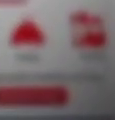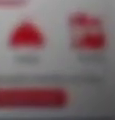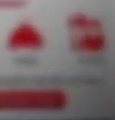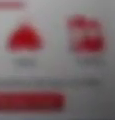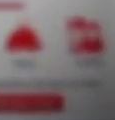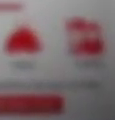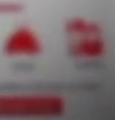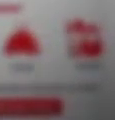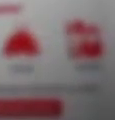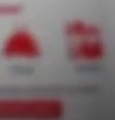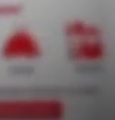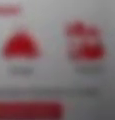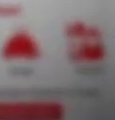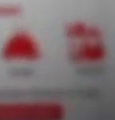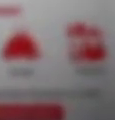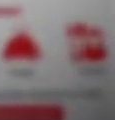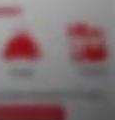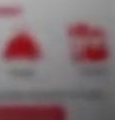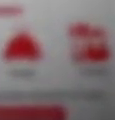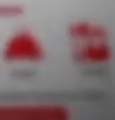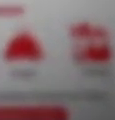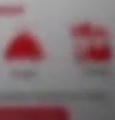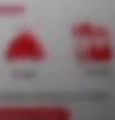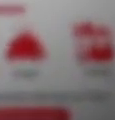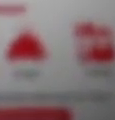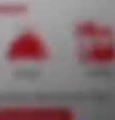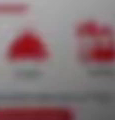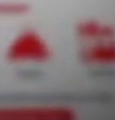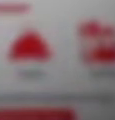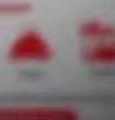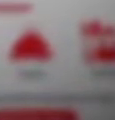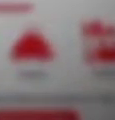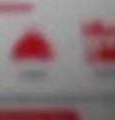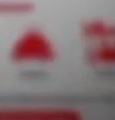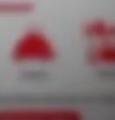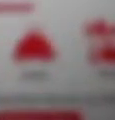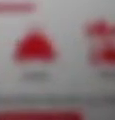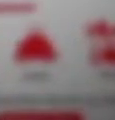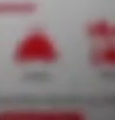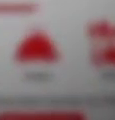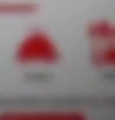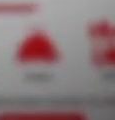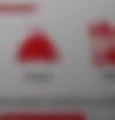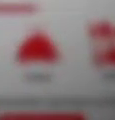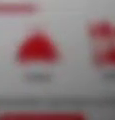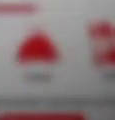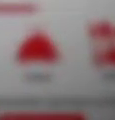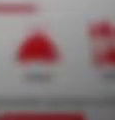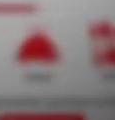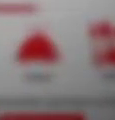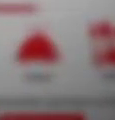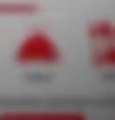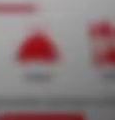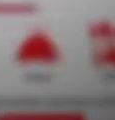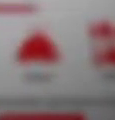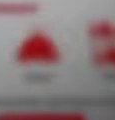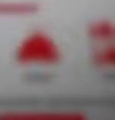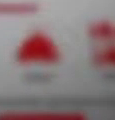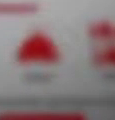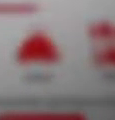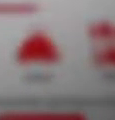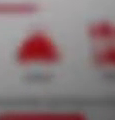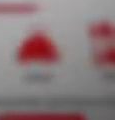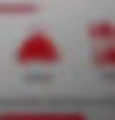es una problemática bastante grave que ha venido en un aumento considerable en los últimos años, a pesar de que han